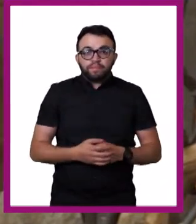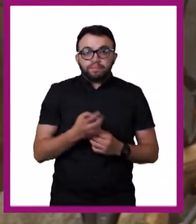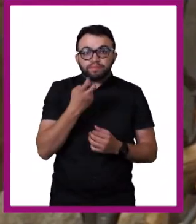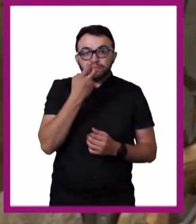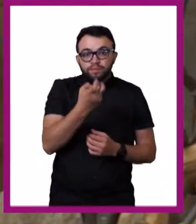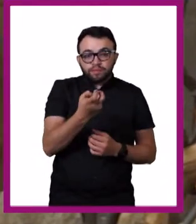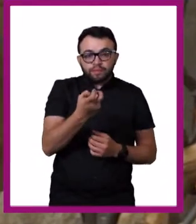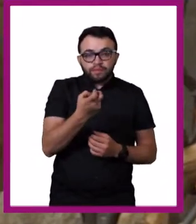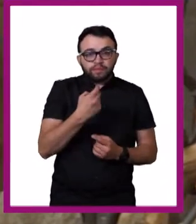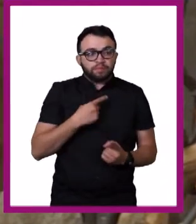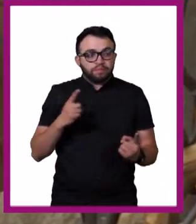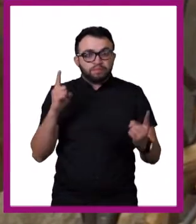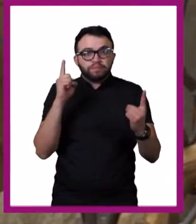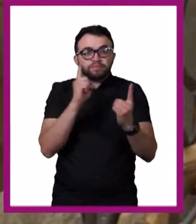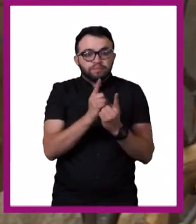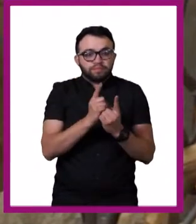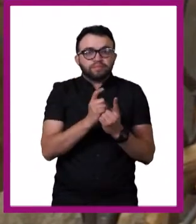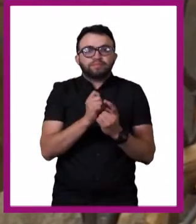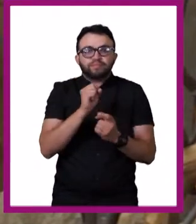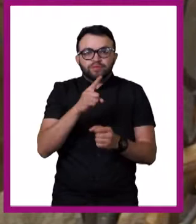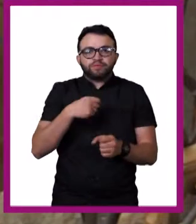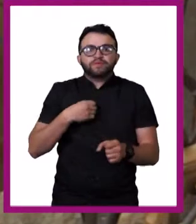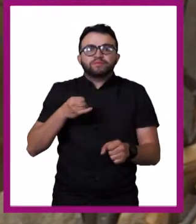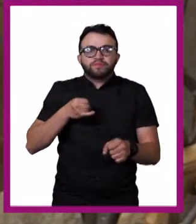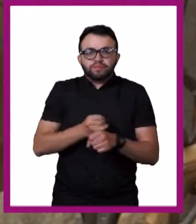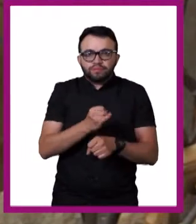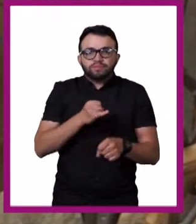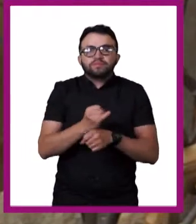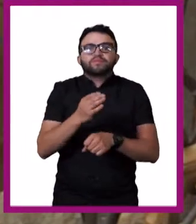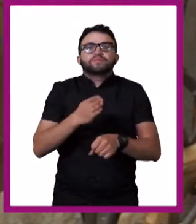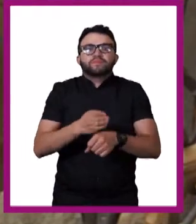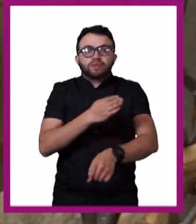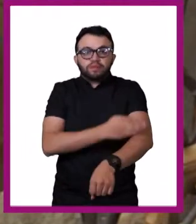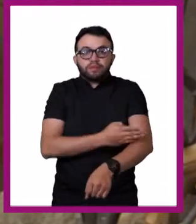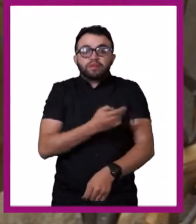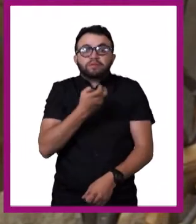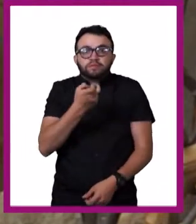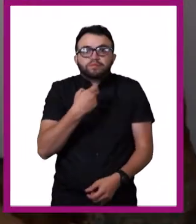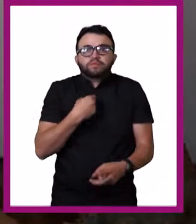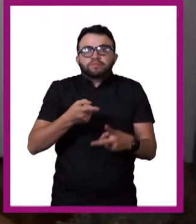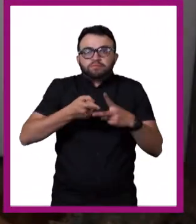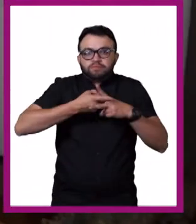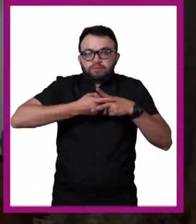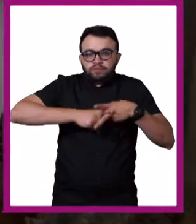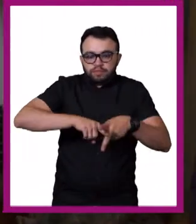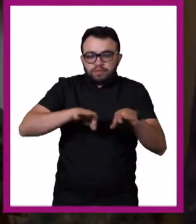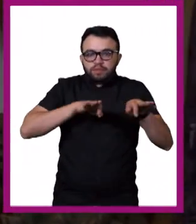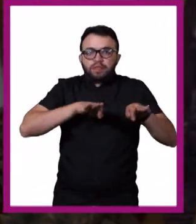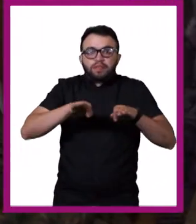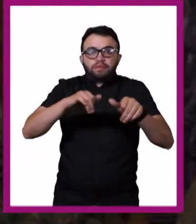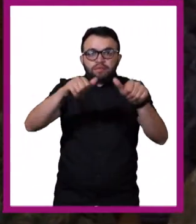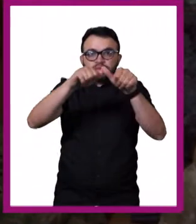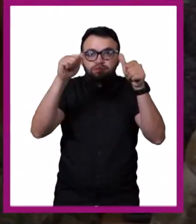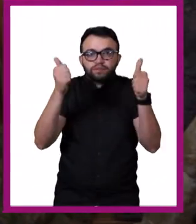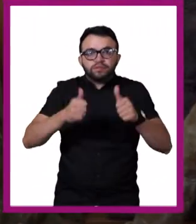fue donde me encontré con la talla en madera. Así fue como inició el trabajo artístico